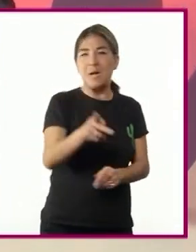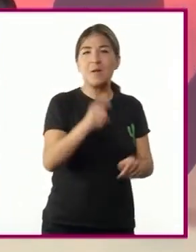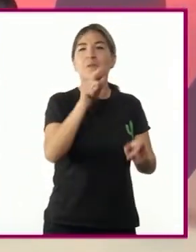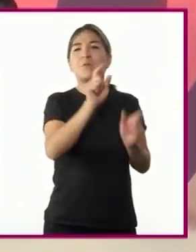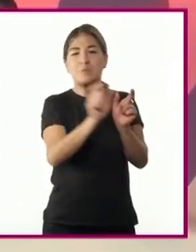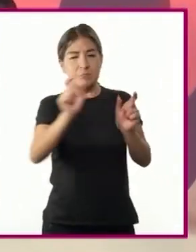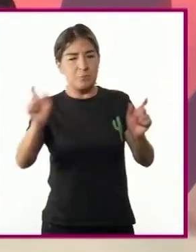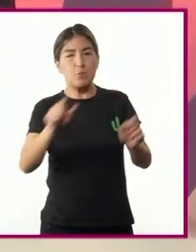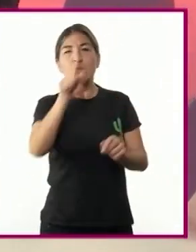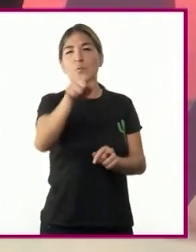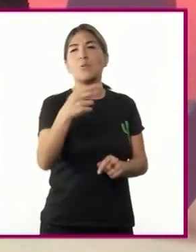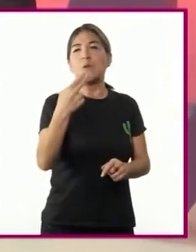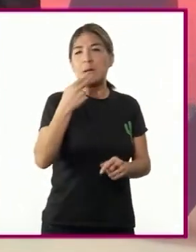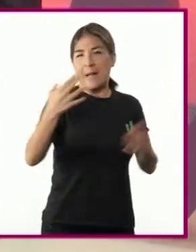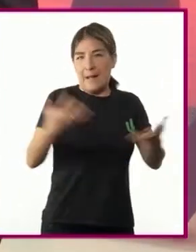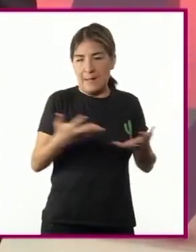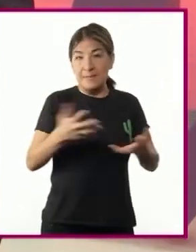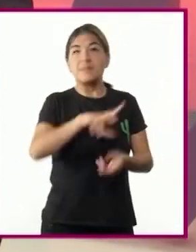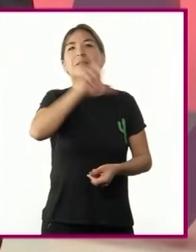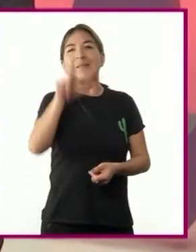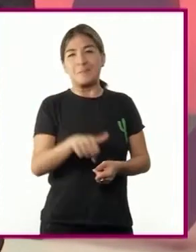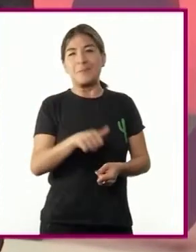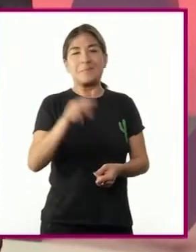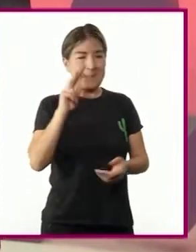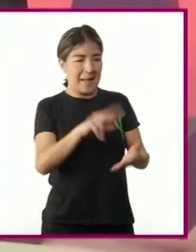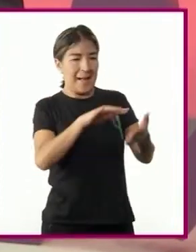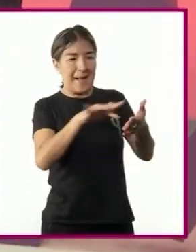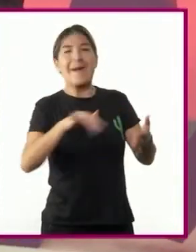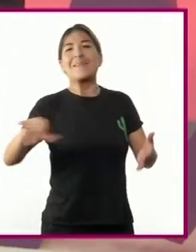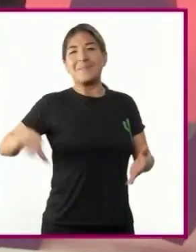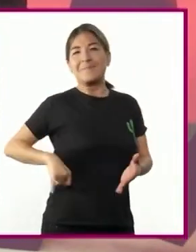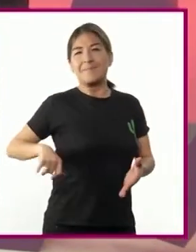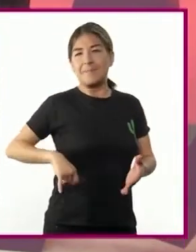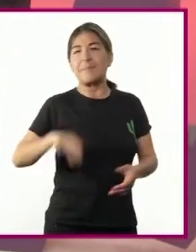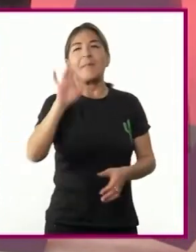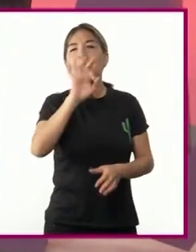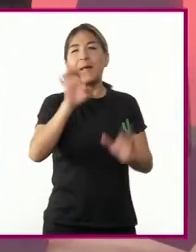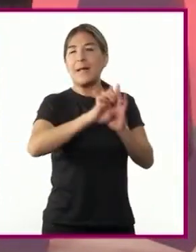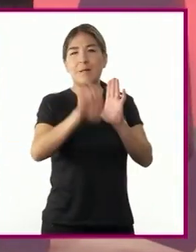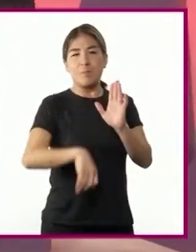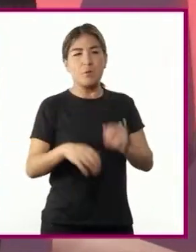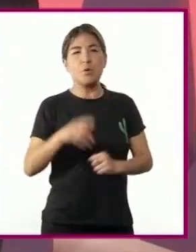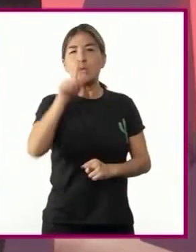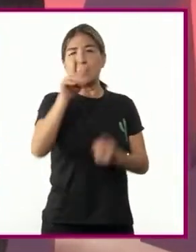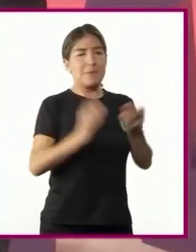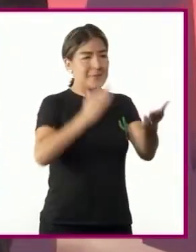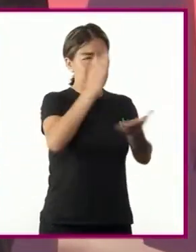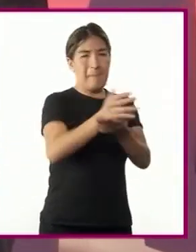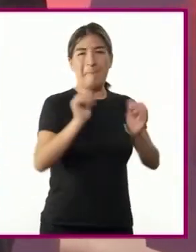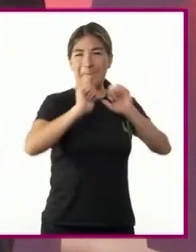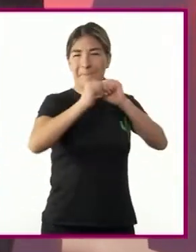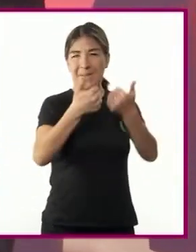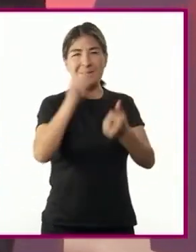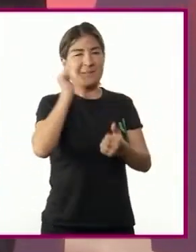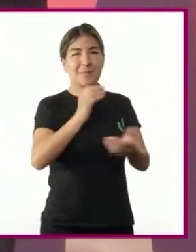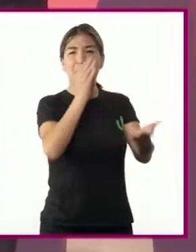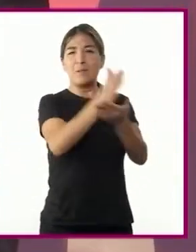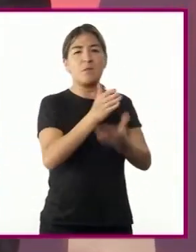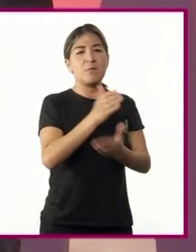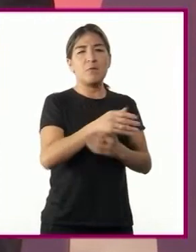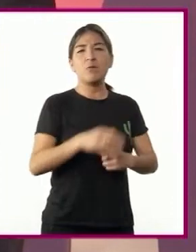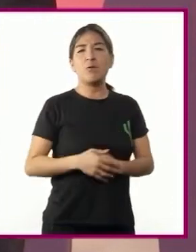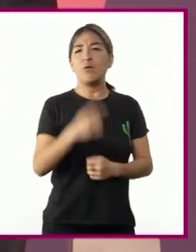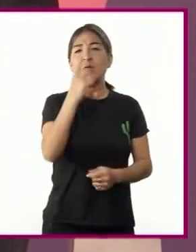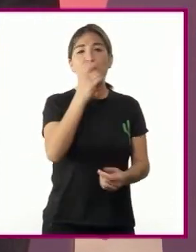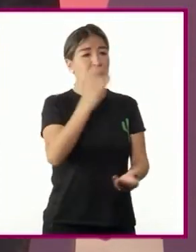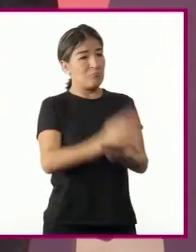y que se vuelva interesante. ¿Qué pasaría si en la panadería a la que siempre vas solo hubiera un